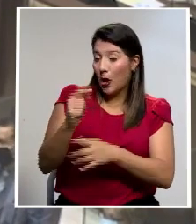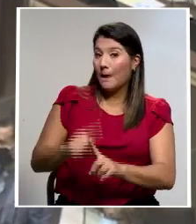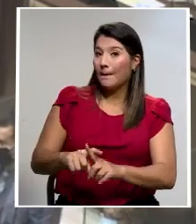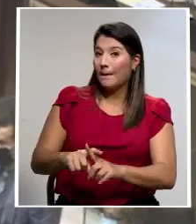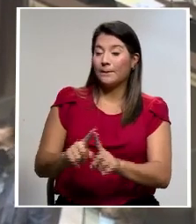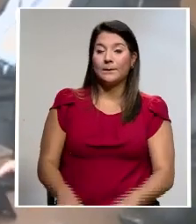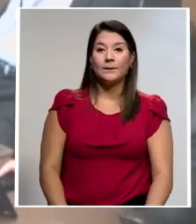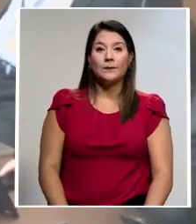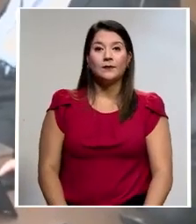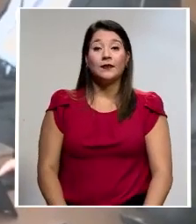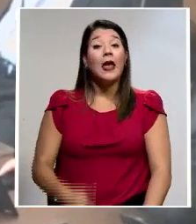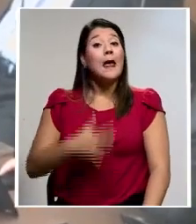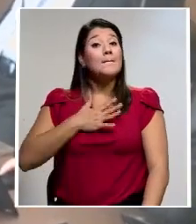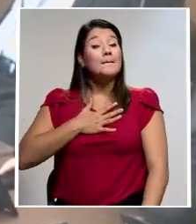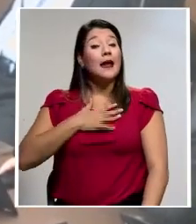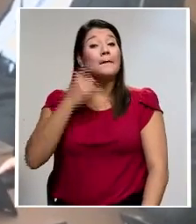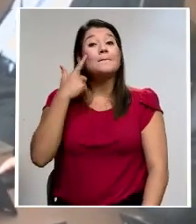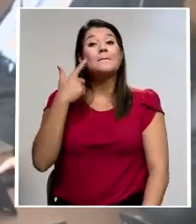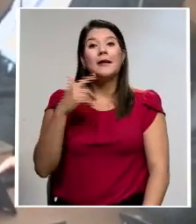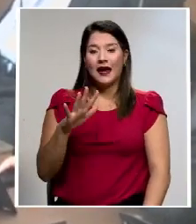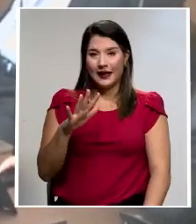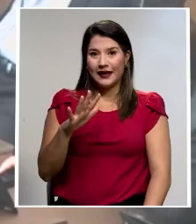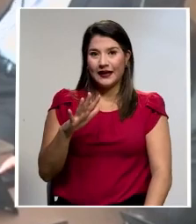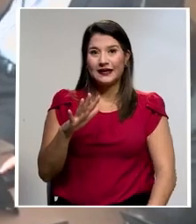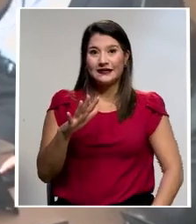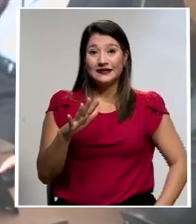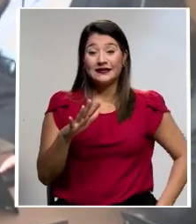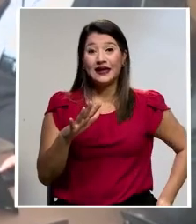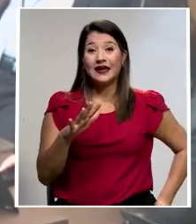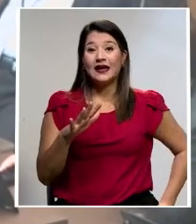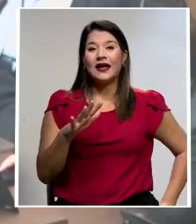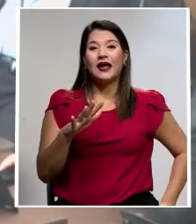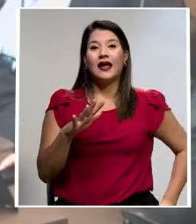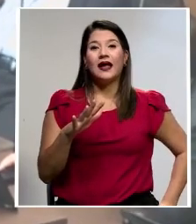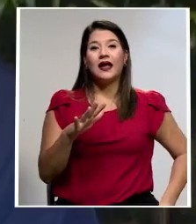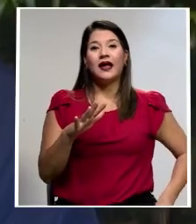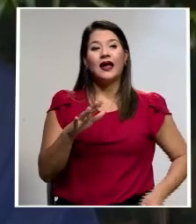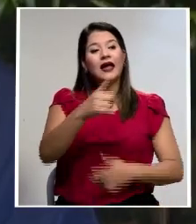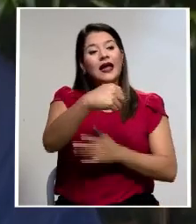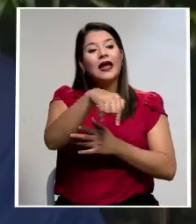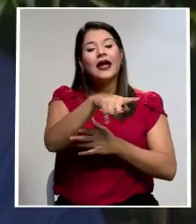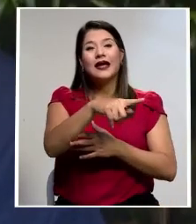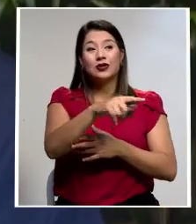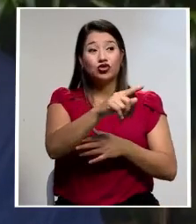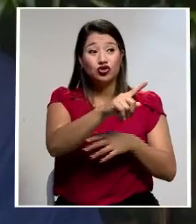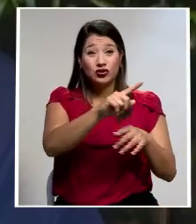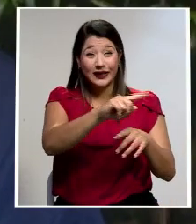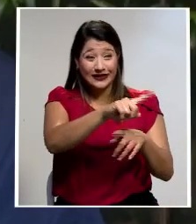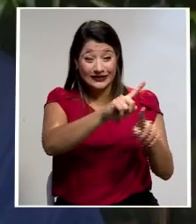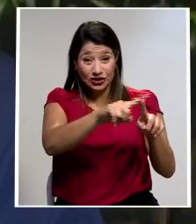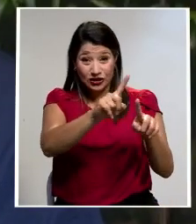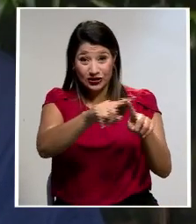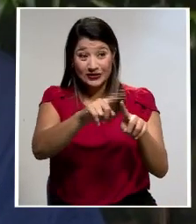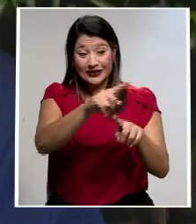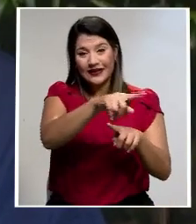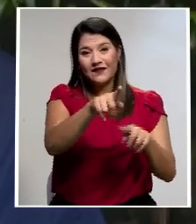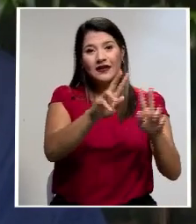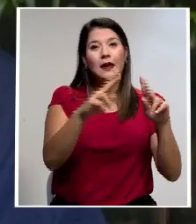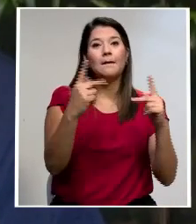condicionado. A mí me parece que la oposición con esa moción ha perdido el sentido de proporcionalidad de las consecuencias que